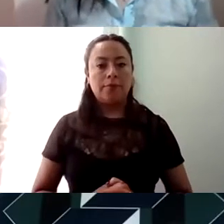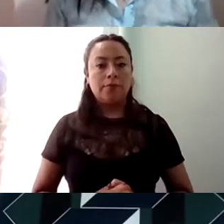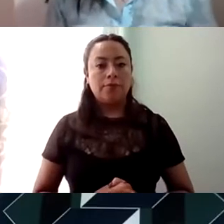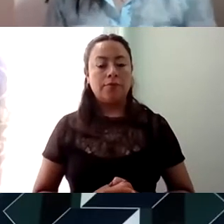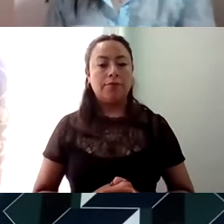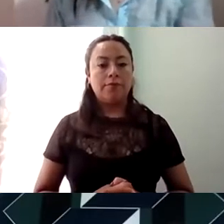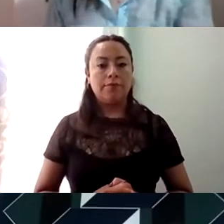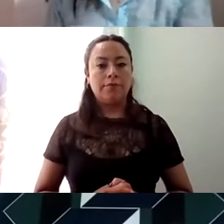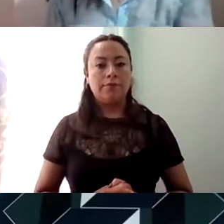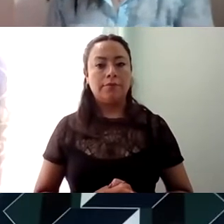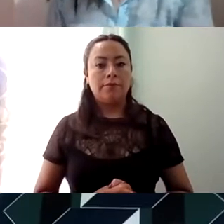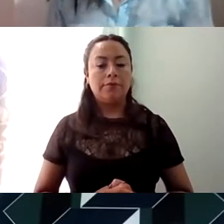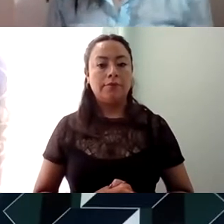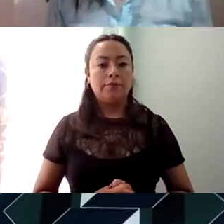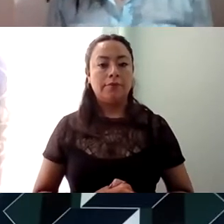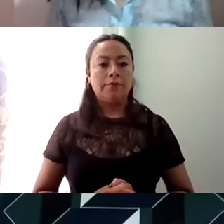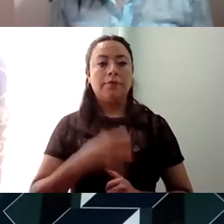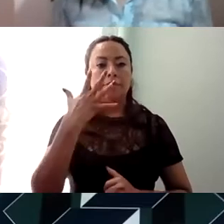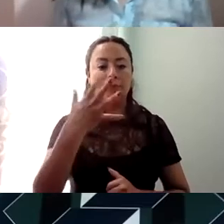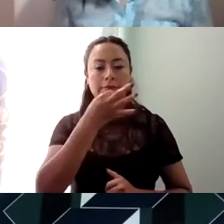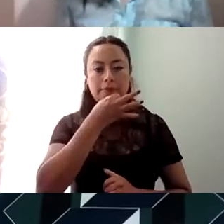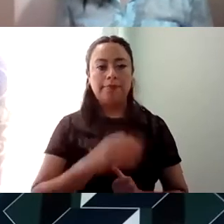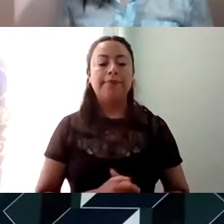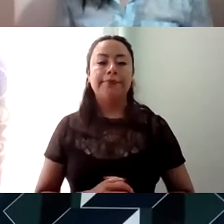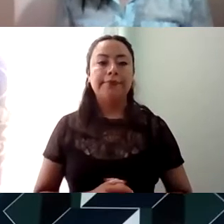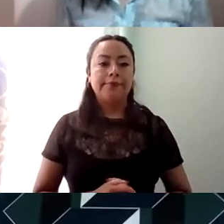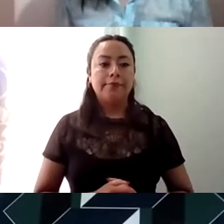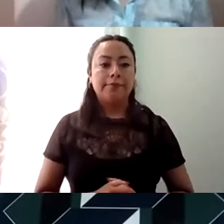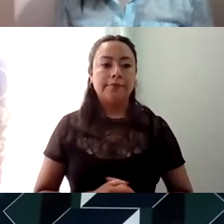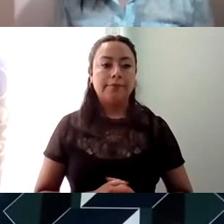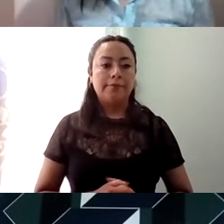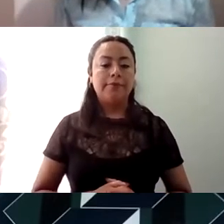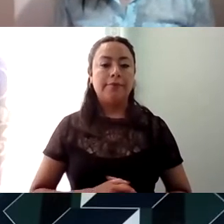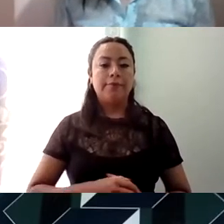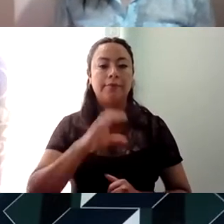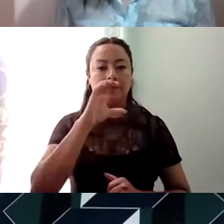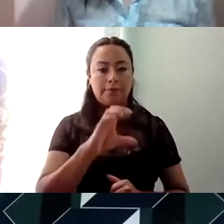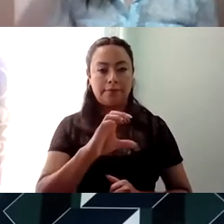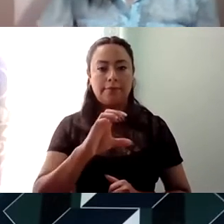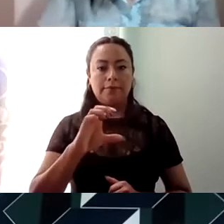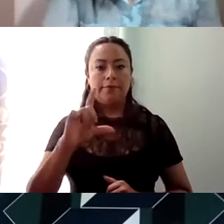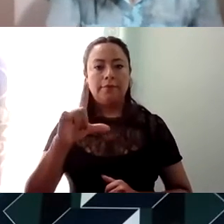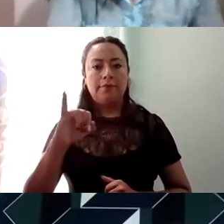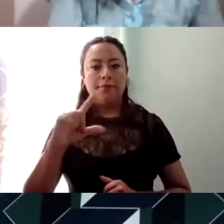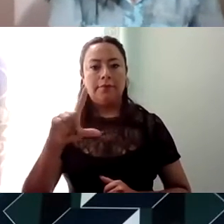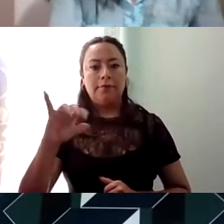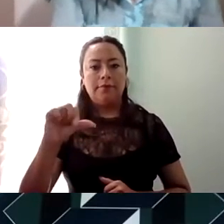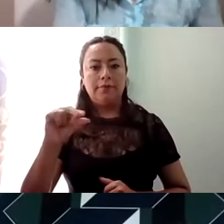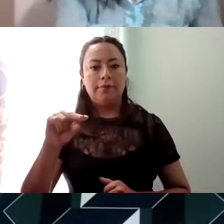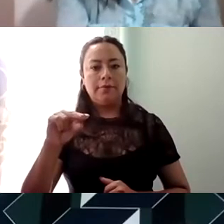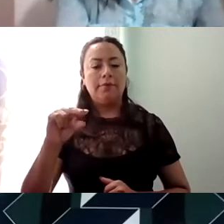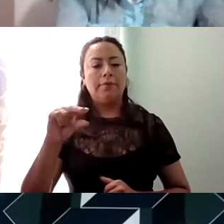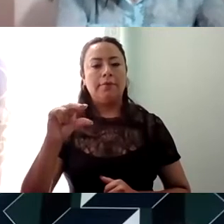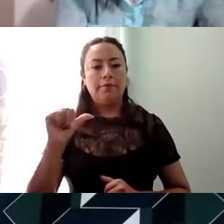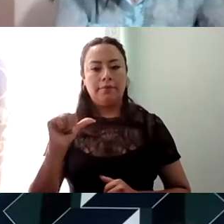minutos. Pues, 5 Perdón, minutos. hasta por 5 minutos a la ciudadana Ileana Hidalgo Rioja para contestar las